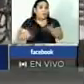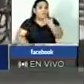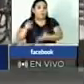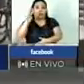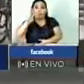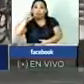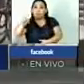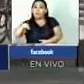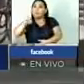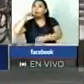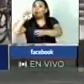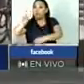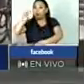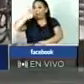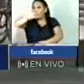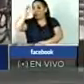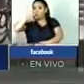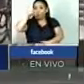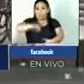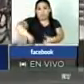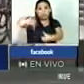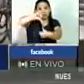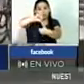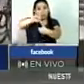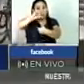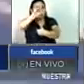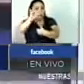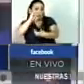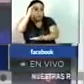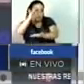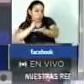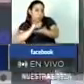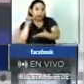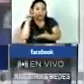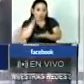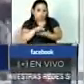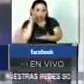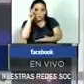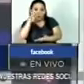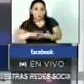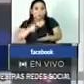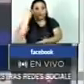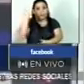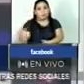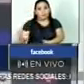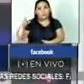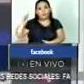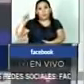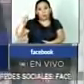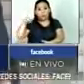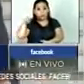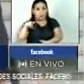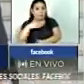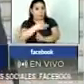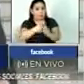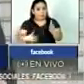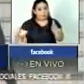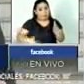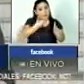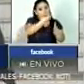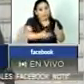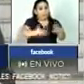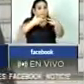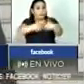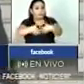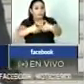,3% en la economía de América Central, según la ONU. Ante este escenario, Luis Cardenal, presidente de la Asociación Nacional de la